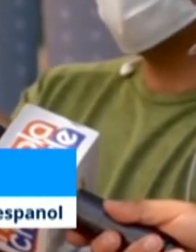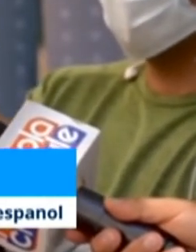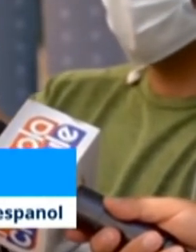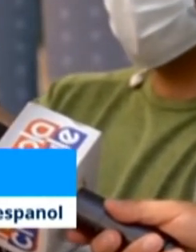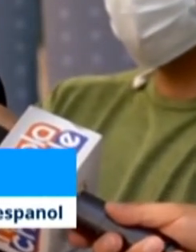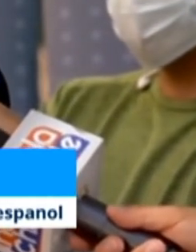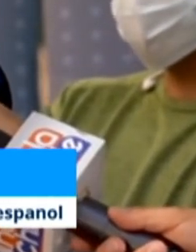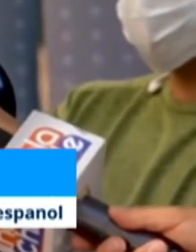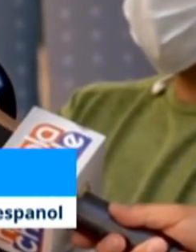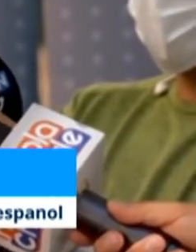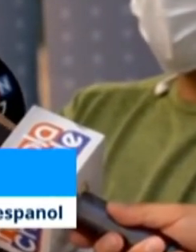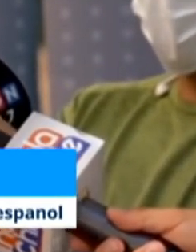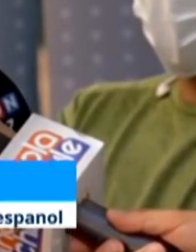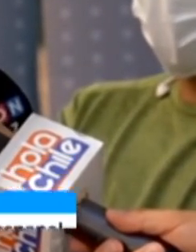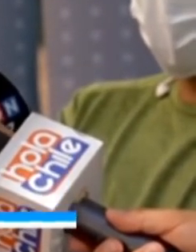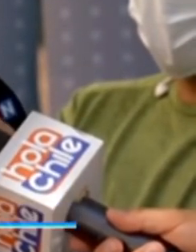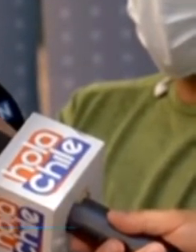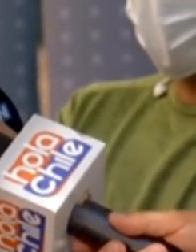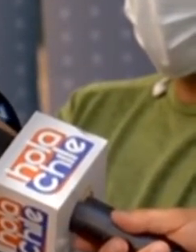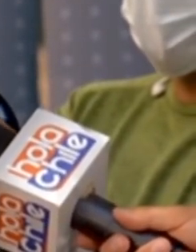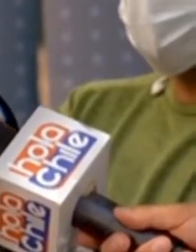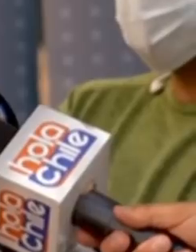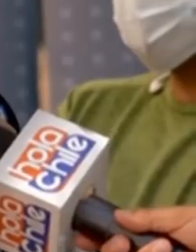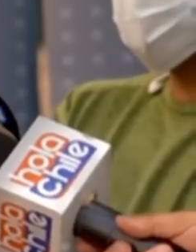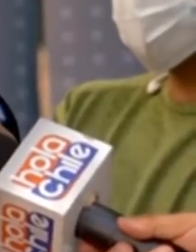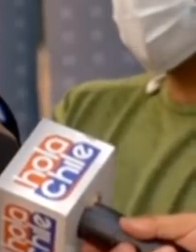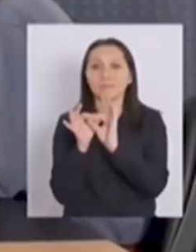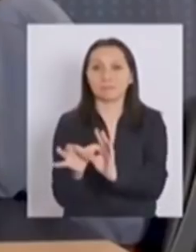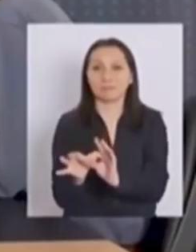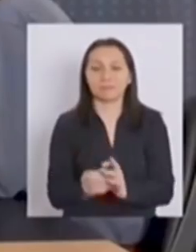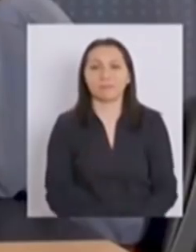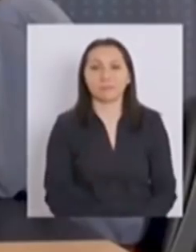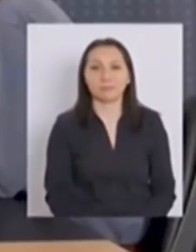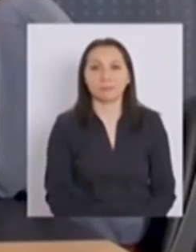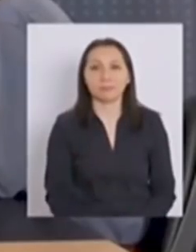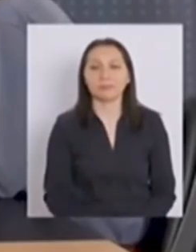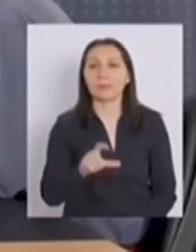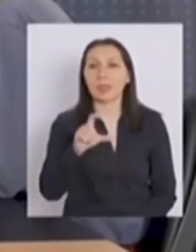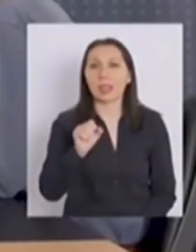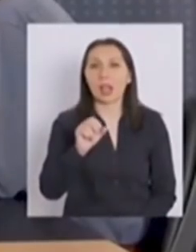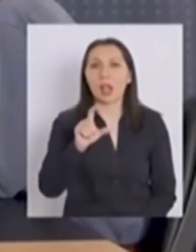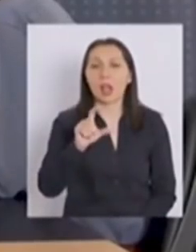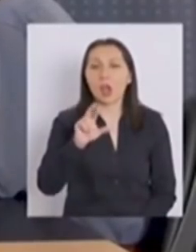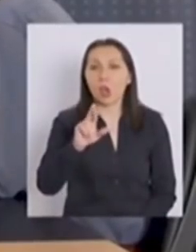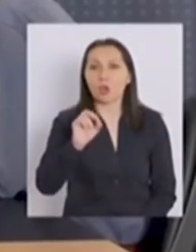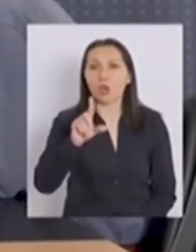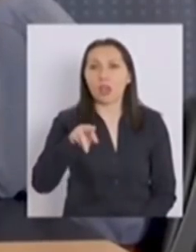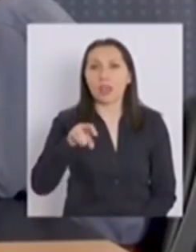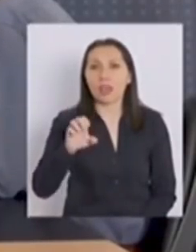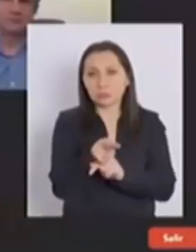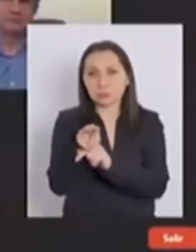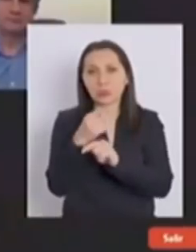importar vacunas. Desde esa lógica, el Ministerio de Salud va a tomar la decisión correcta en el momento adecuado. La decisión fue tomada por un panel de